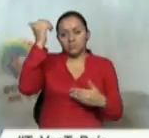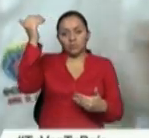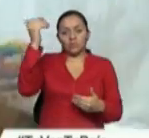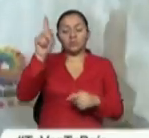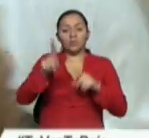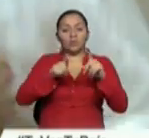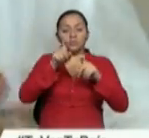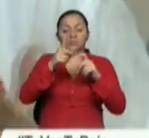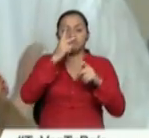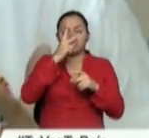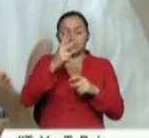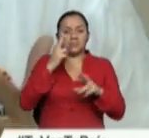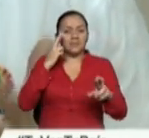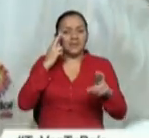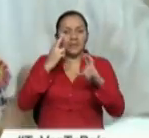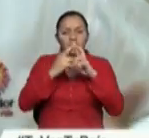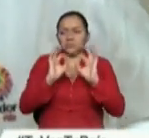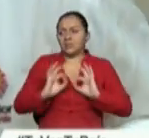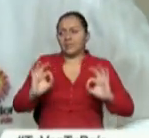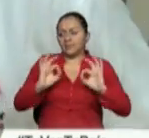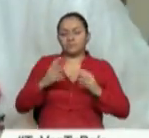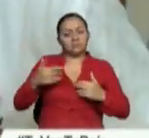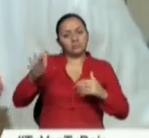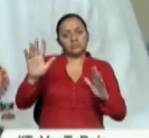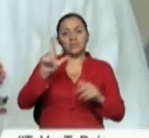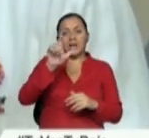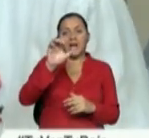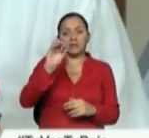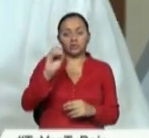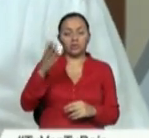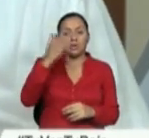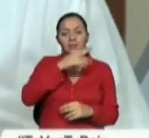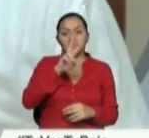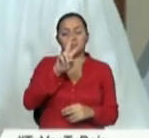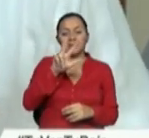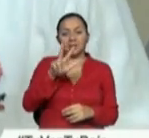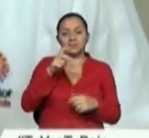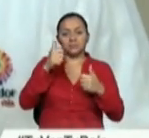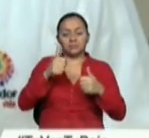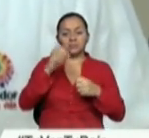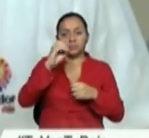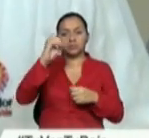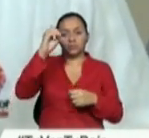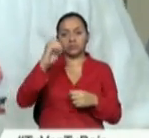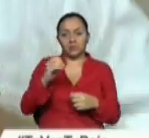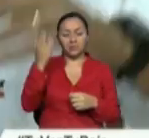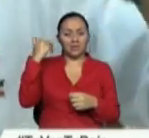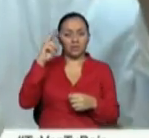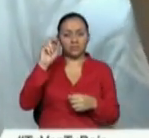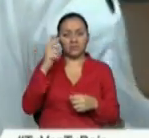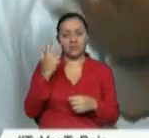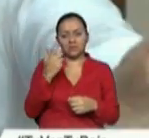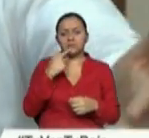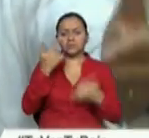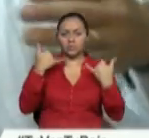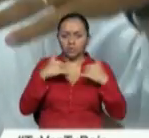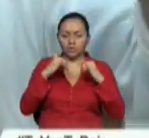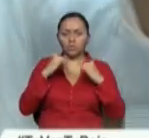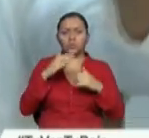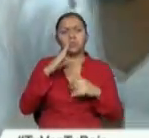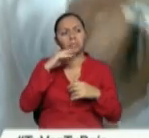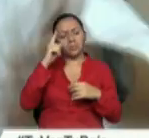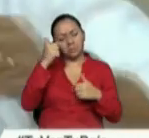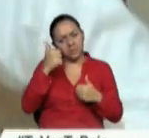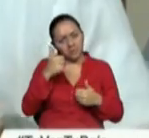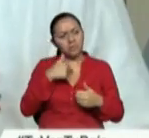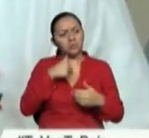ir no reconocer nada mire lazo sacó 23 en la eleccion 2003 por decía que iba a continuar con la escuela en Milenio y no era tan